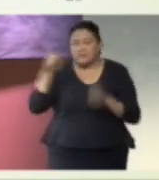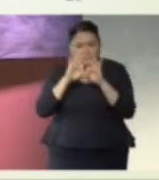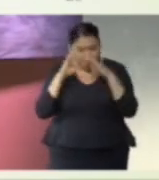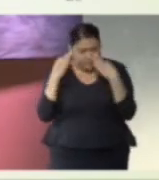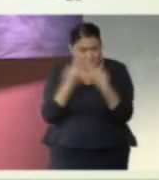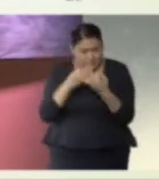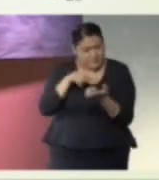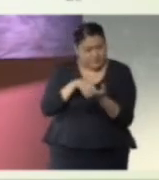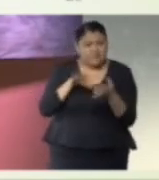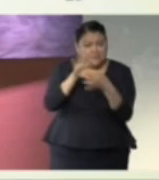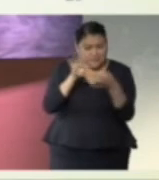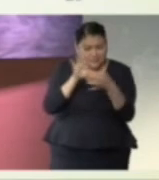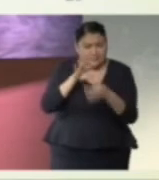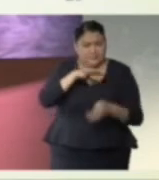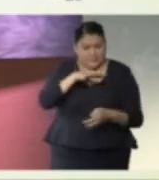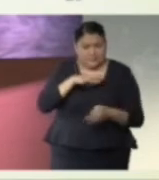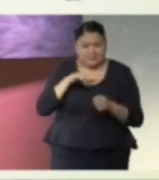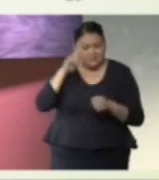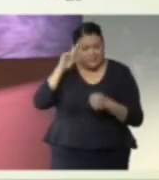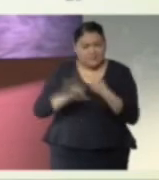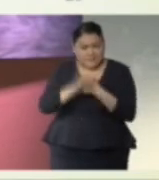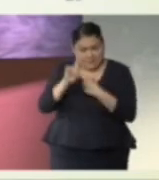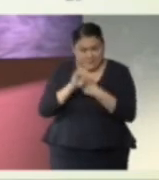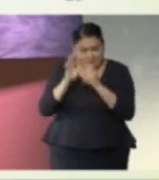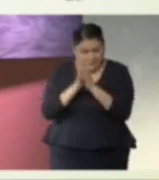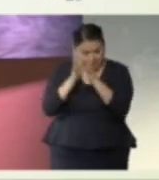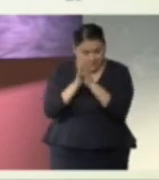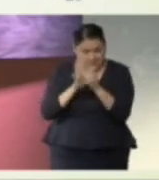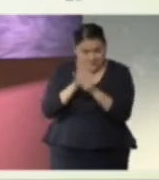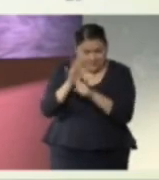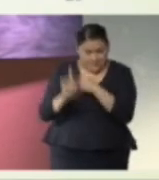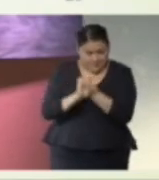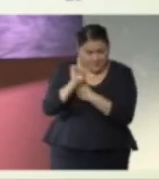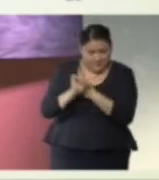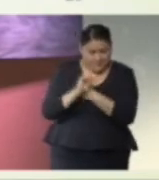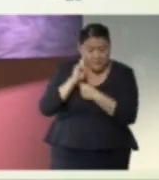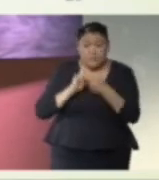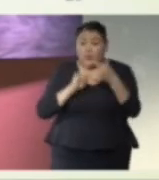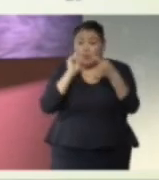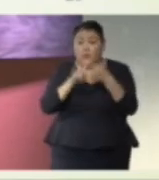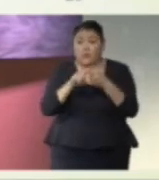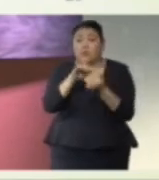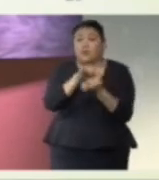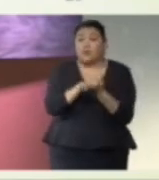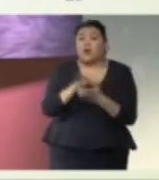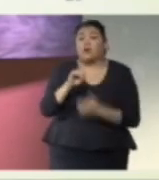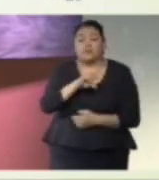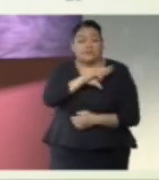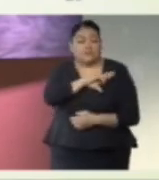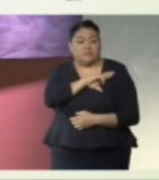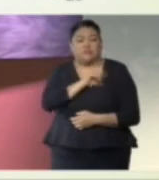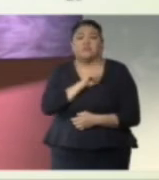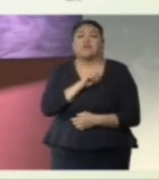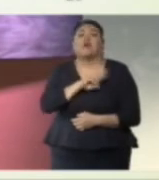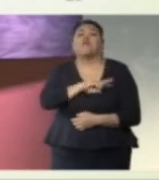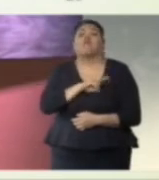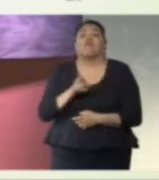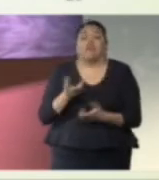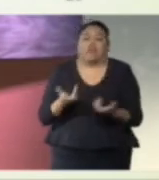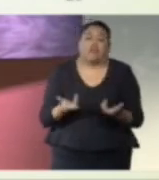estar incidiendo en esa participación. Uno es la condición civil, No. Ahí pueden ver ustedes